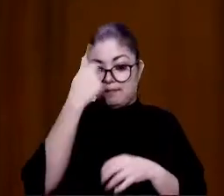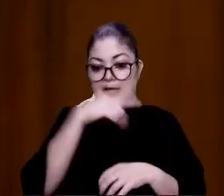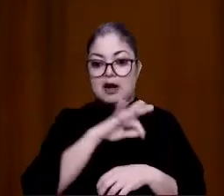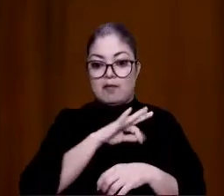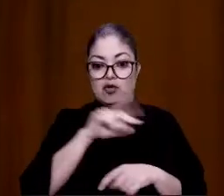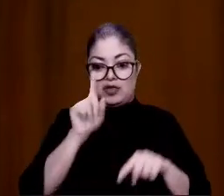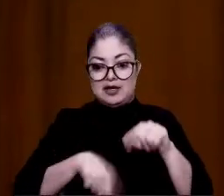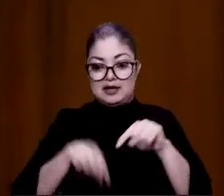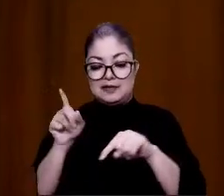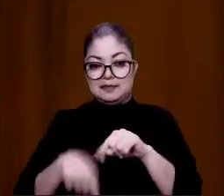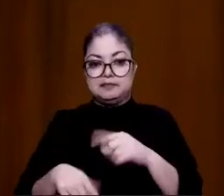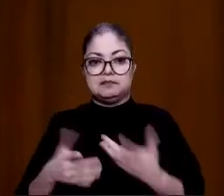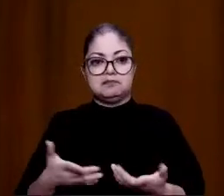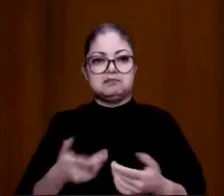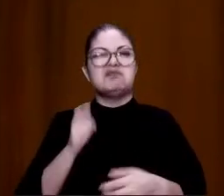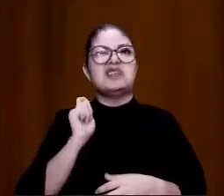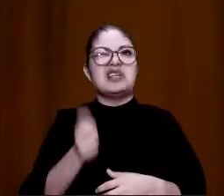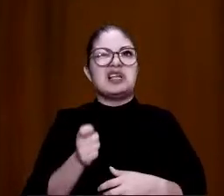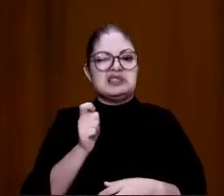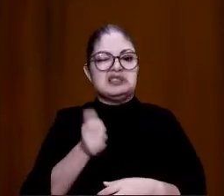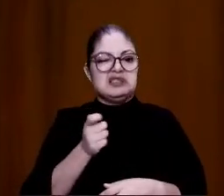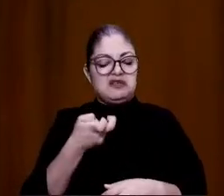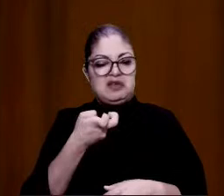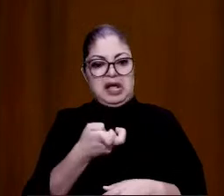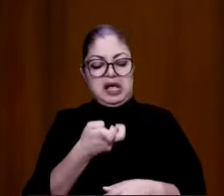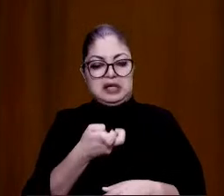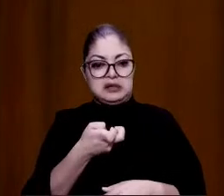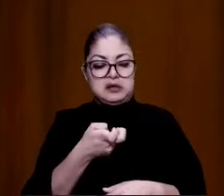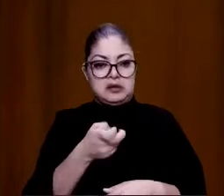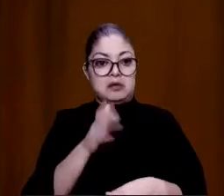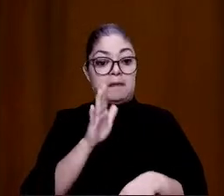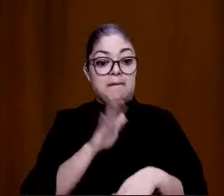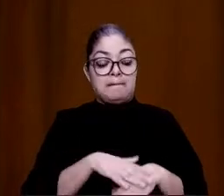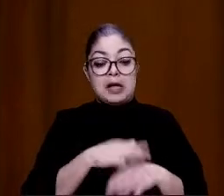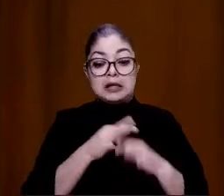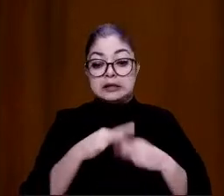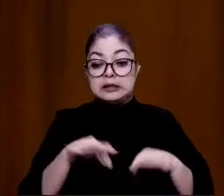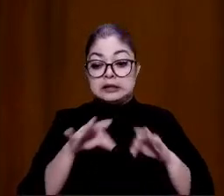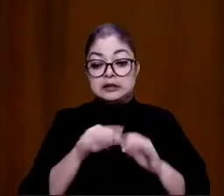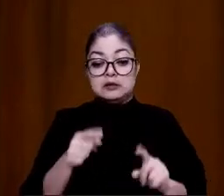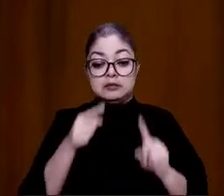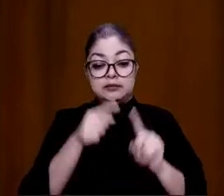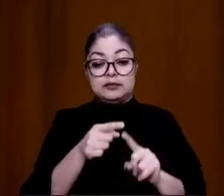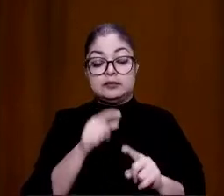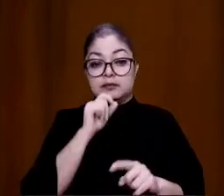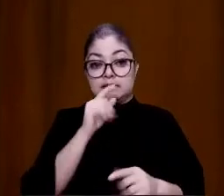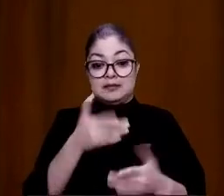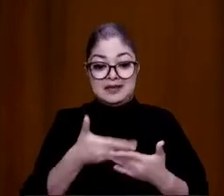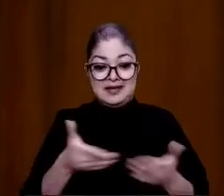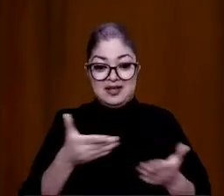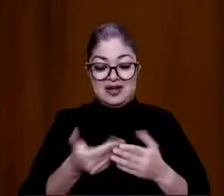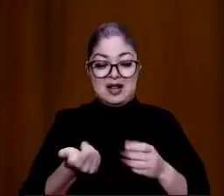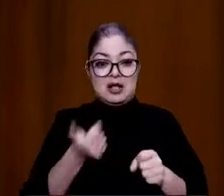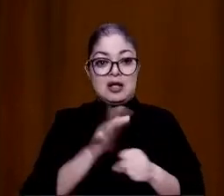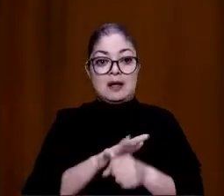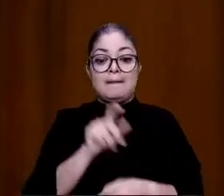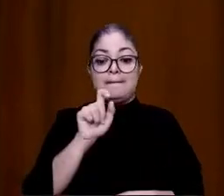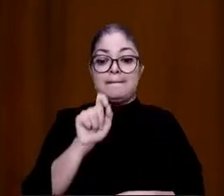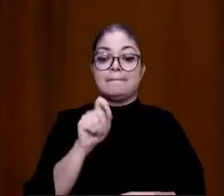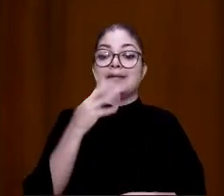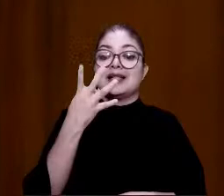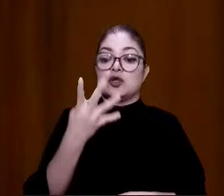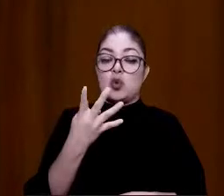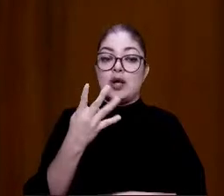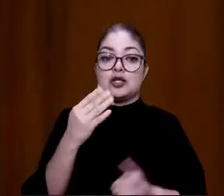significa trabajar en los aspectos operativos? En particular, hemos hecho durante la presente administración más de